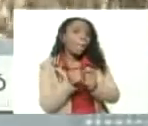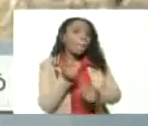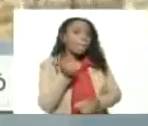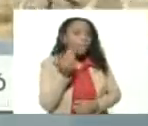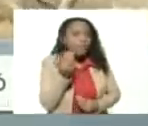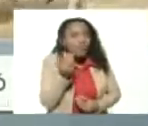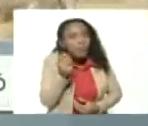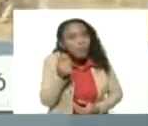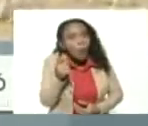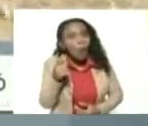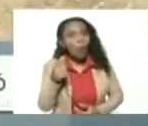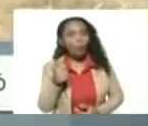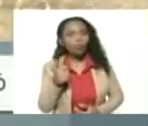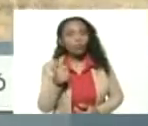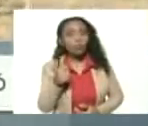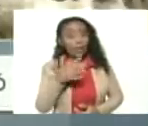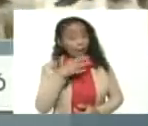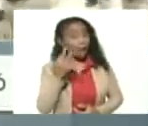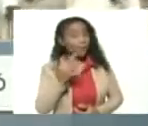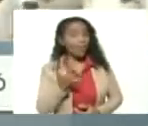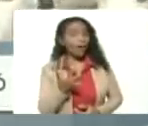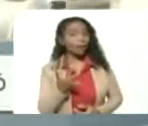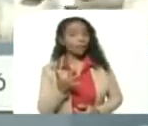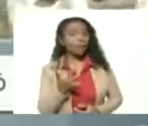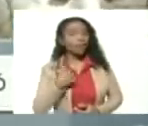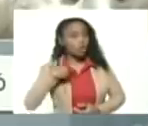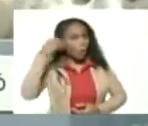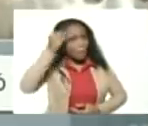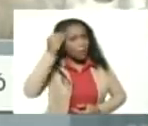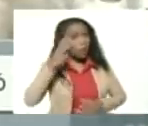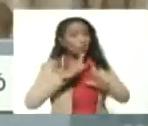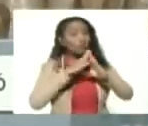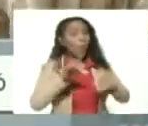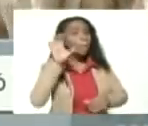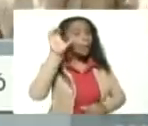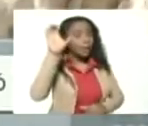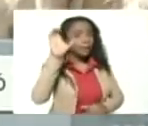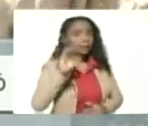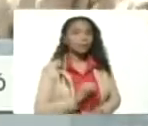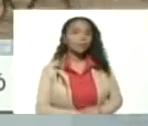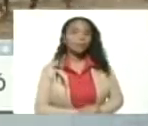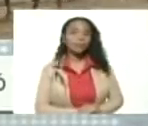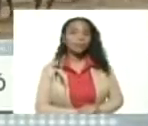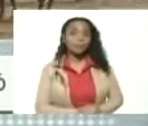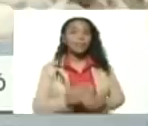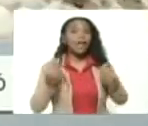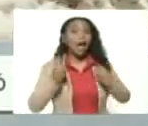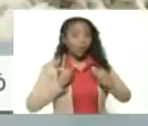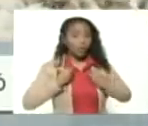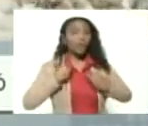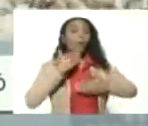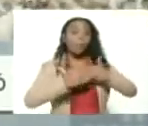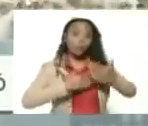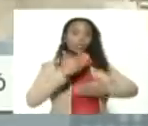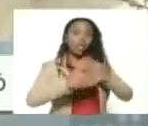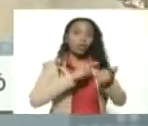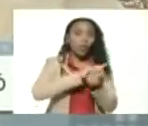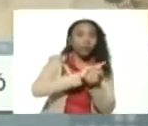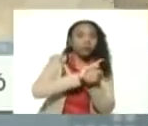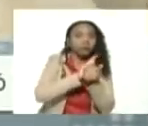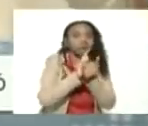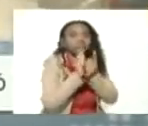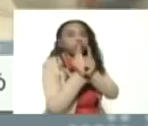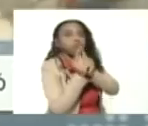muy poco, es la verdad. Y creo que todo el país ha vivido un proceso de transformación de